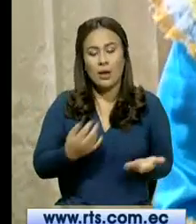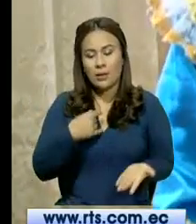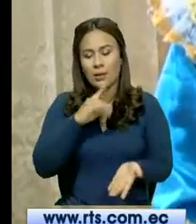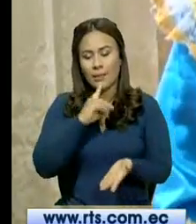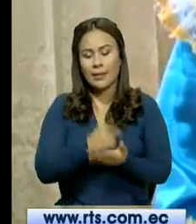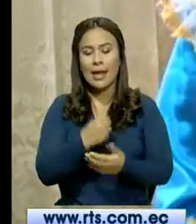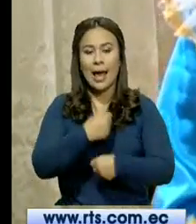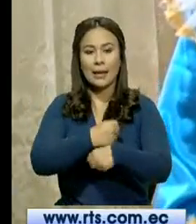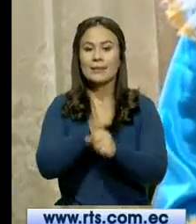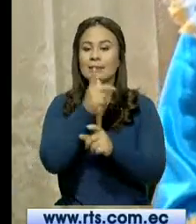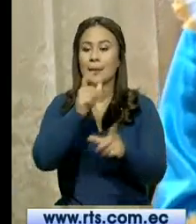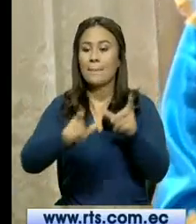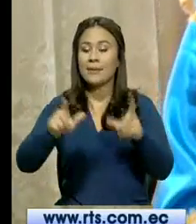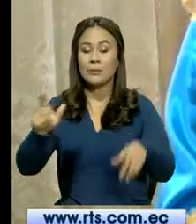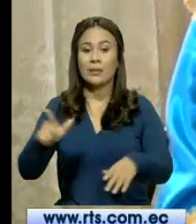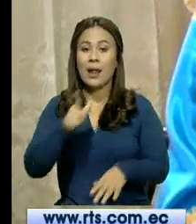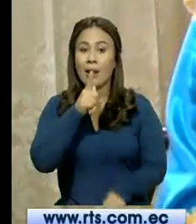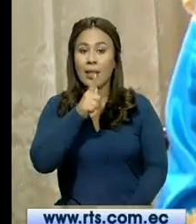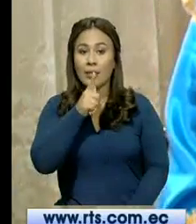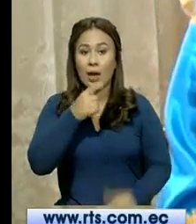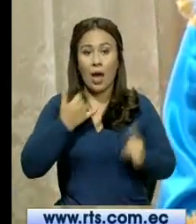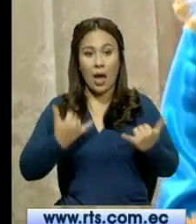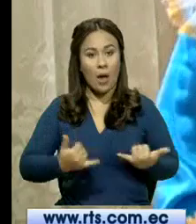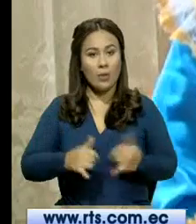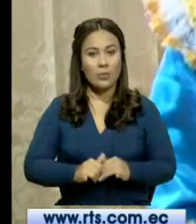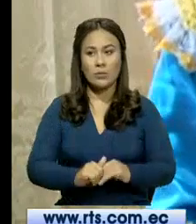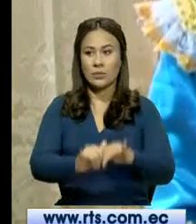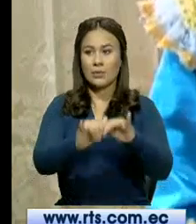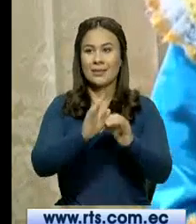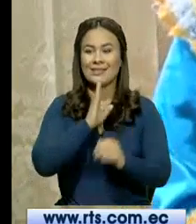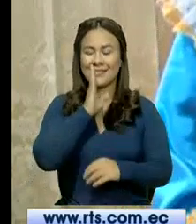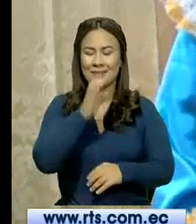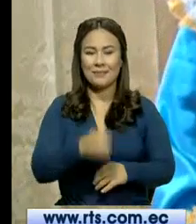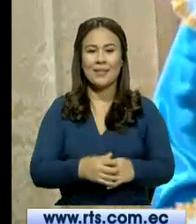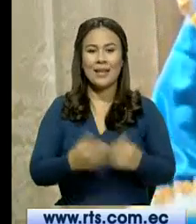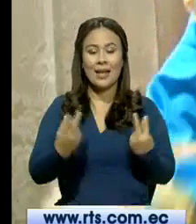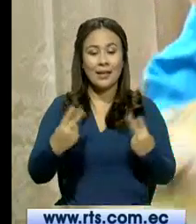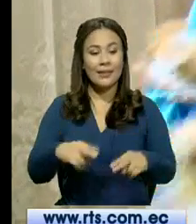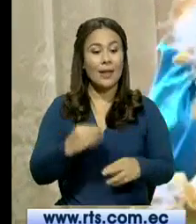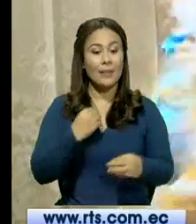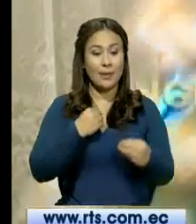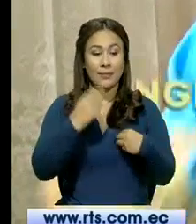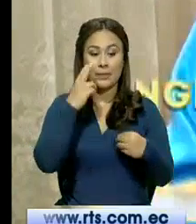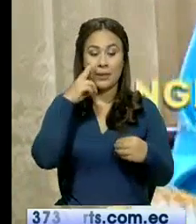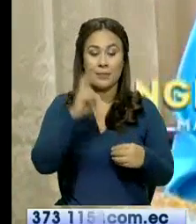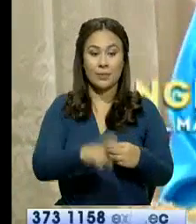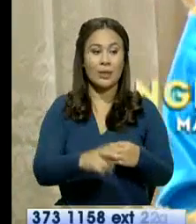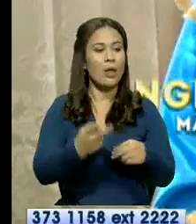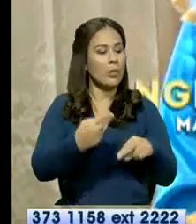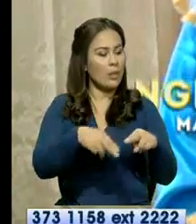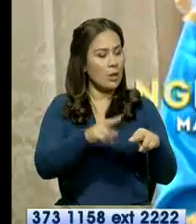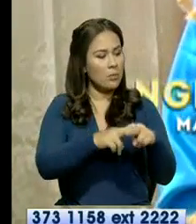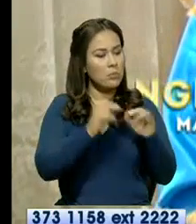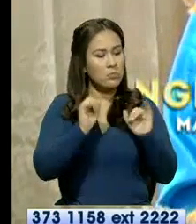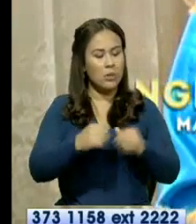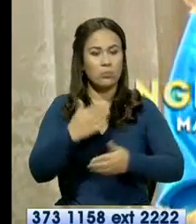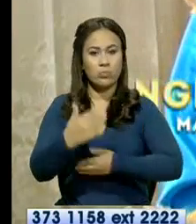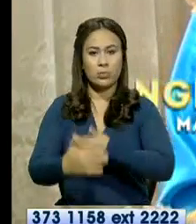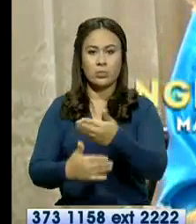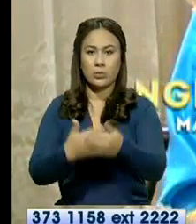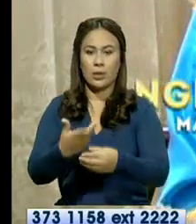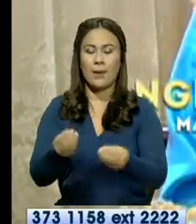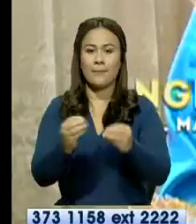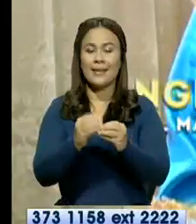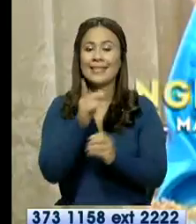hace que los latacungueños ahora y siempre tengamos que ir cumpliendo una serie de normativa que va dictando el